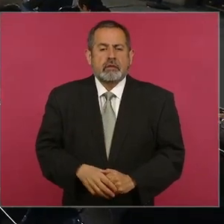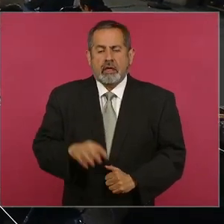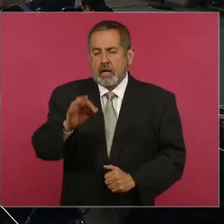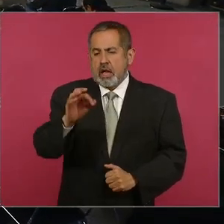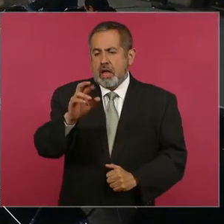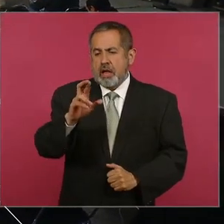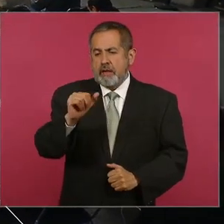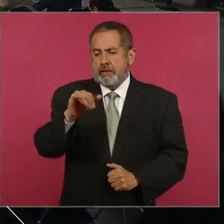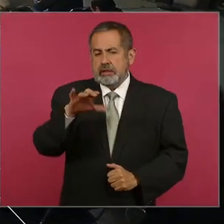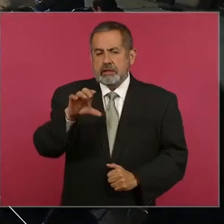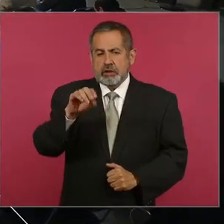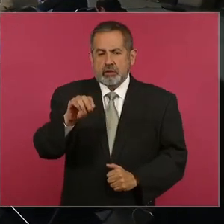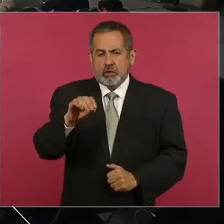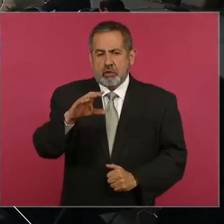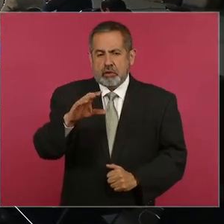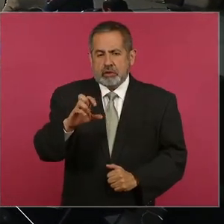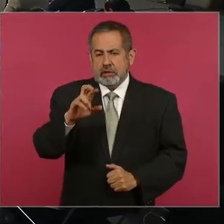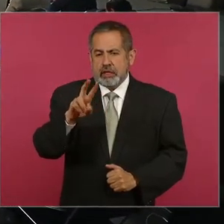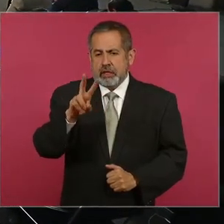Francisco Cervantes.